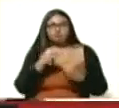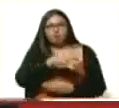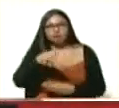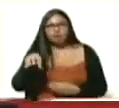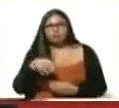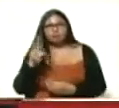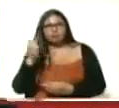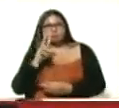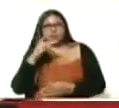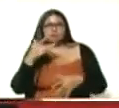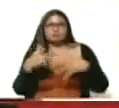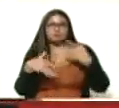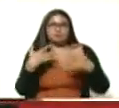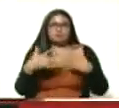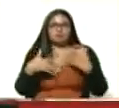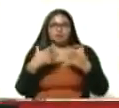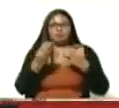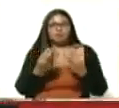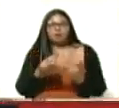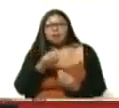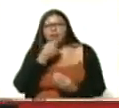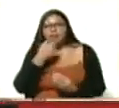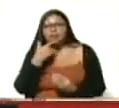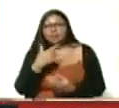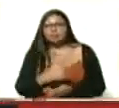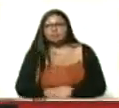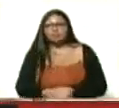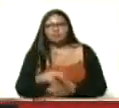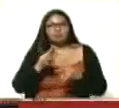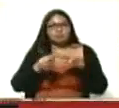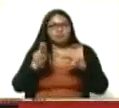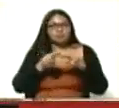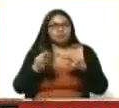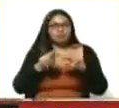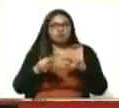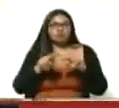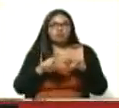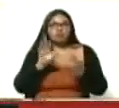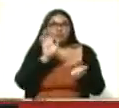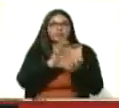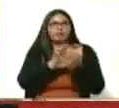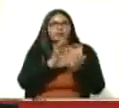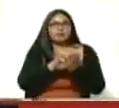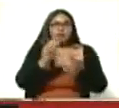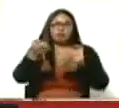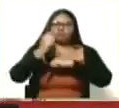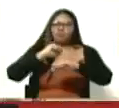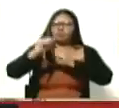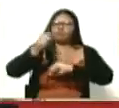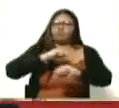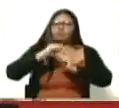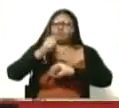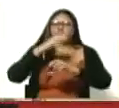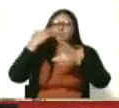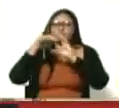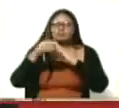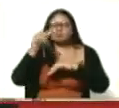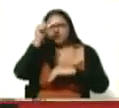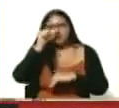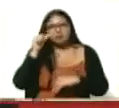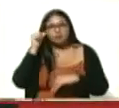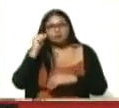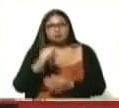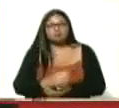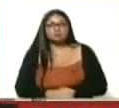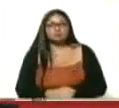actividades. Ayer hicimos una actividad muy bella con niños de Por la Mar en la isla de Margarita, un vuelo de papagayos con mensajes para Alex Saab.